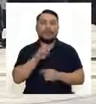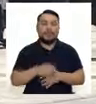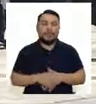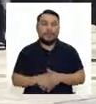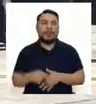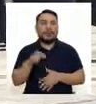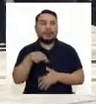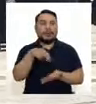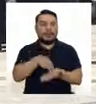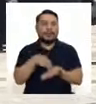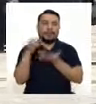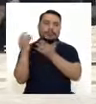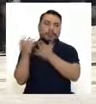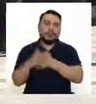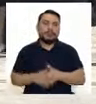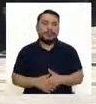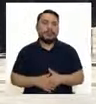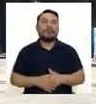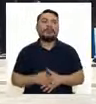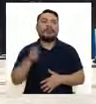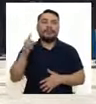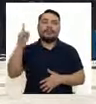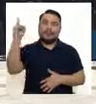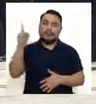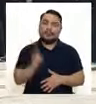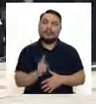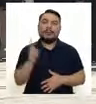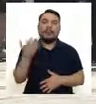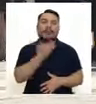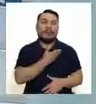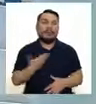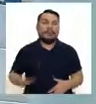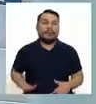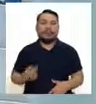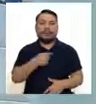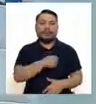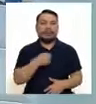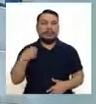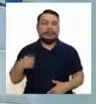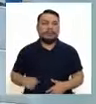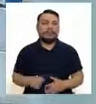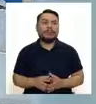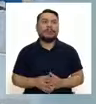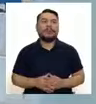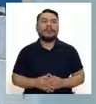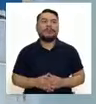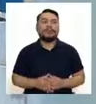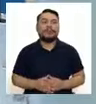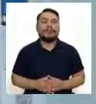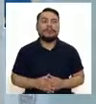se encuentra a la espera del descenso del presidente de China,